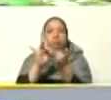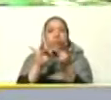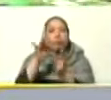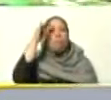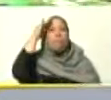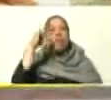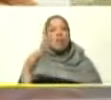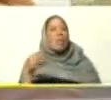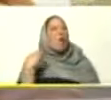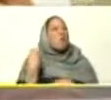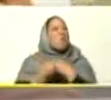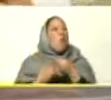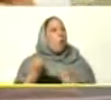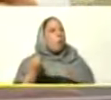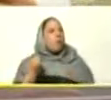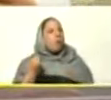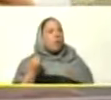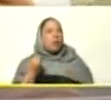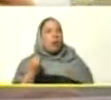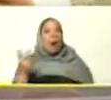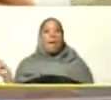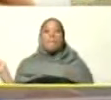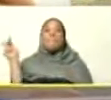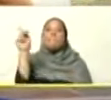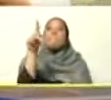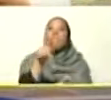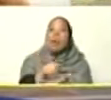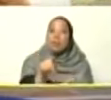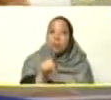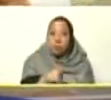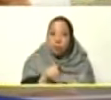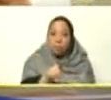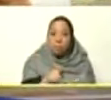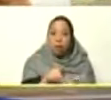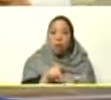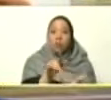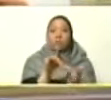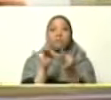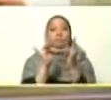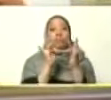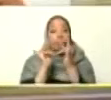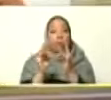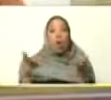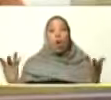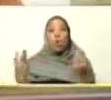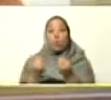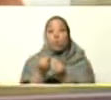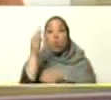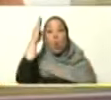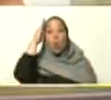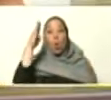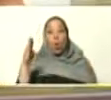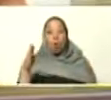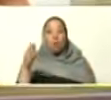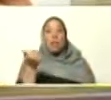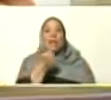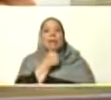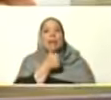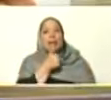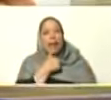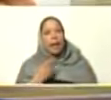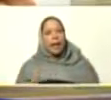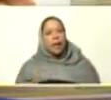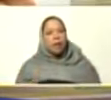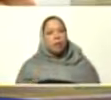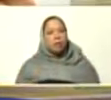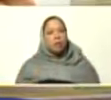No, el poder militar está aquí participando a través de la SODI y a través de la milicia, está la Fuerza Armada Nacional Bolivariana. ¿Quién?